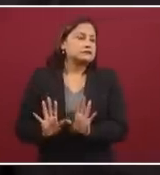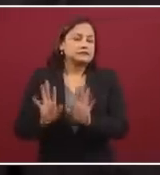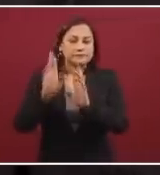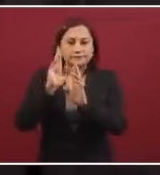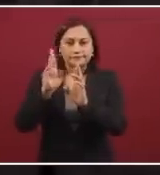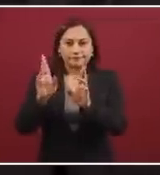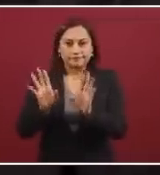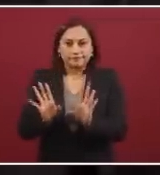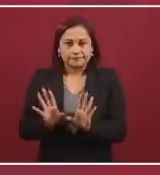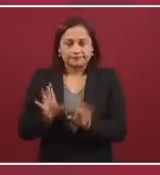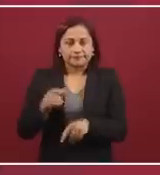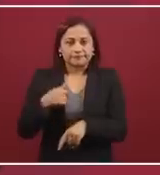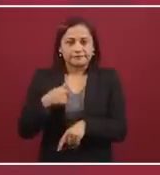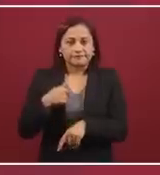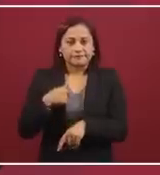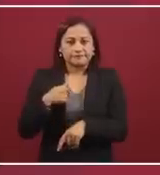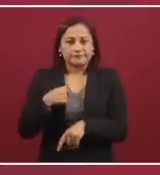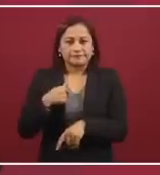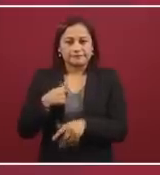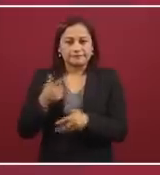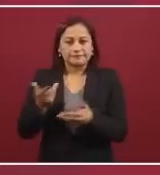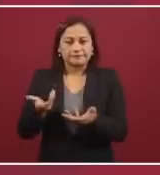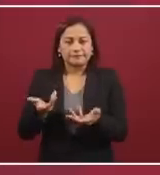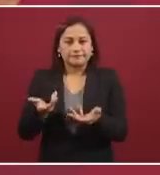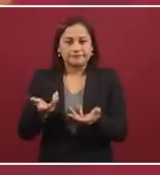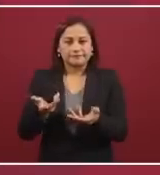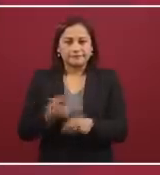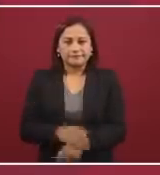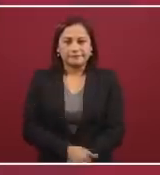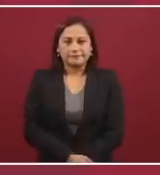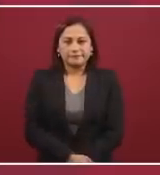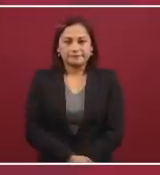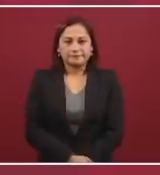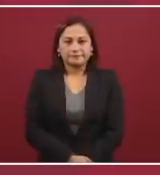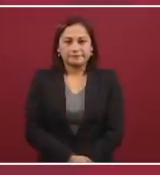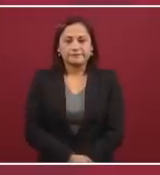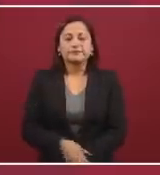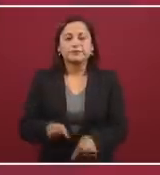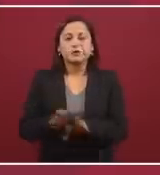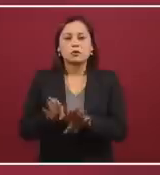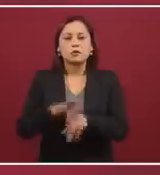para que no usen este esto de pretexto